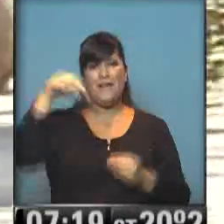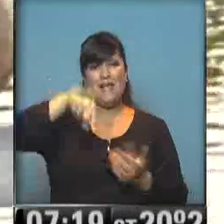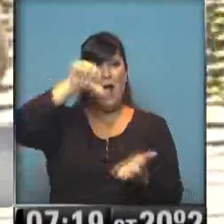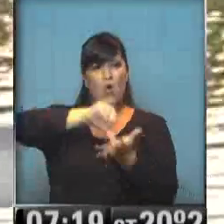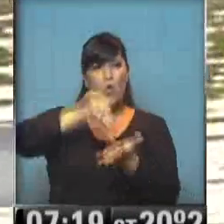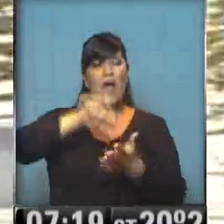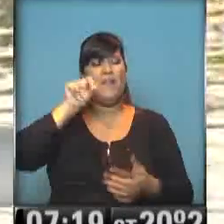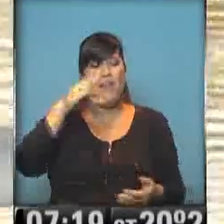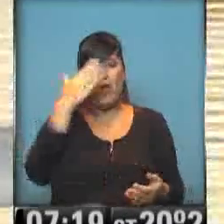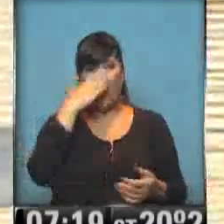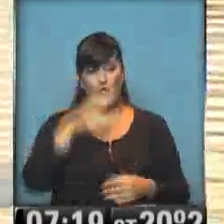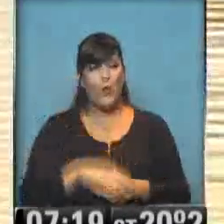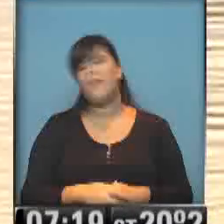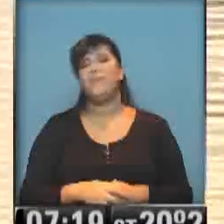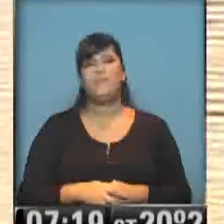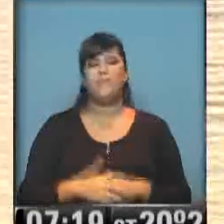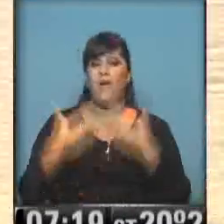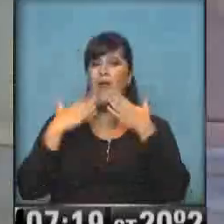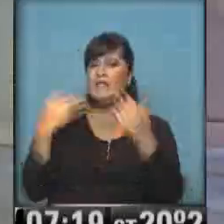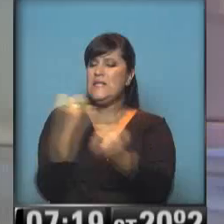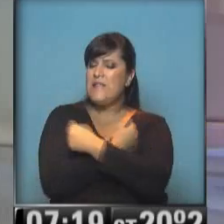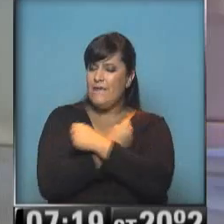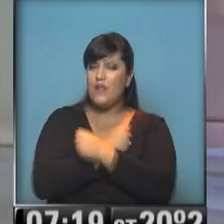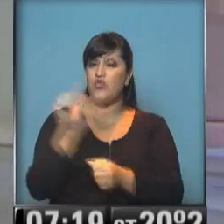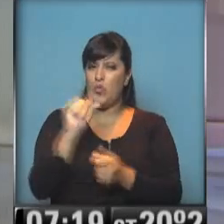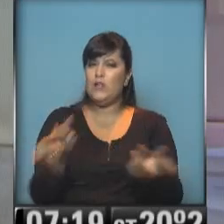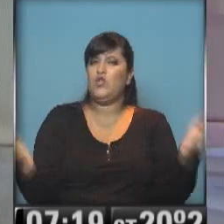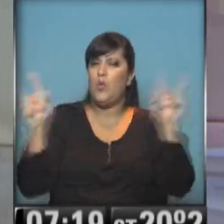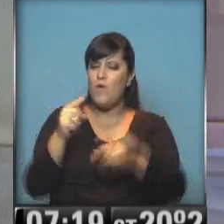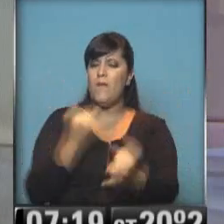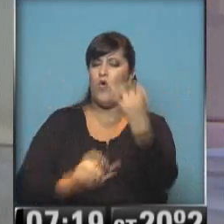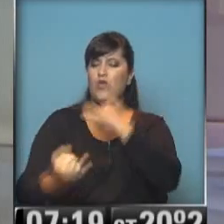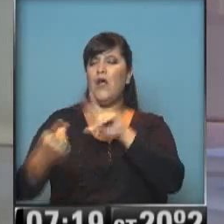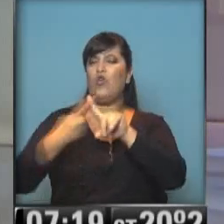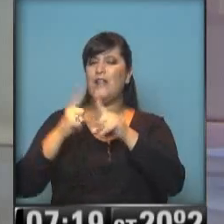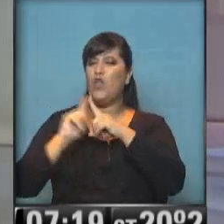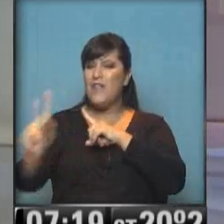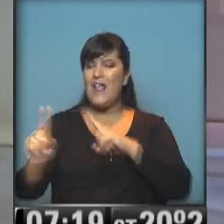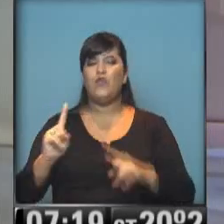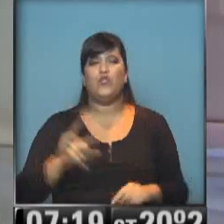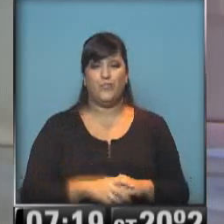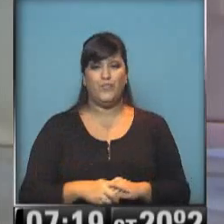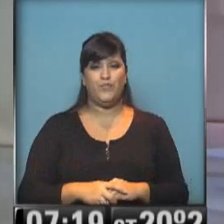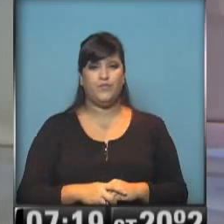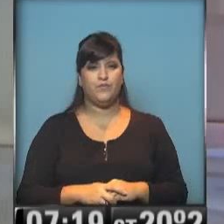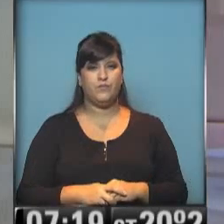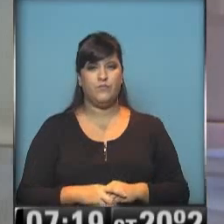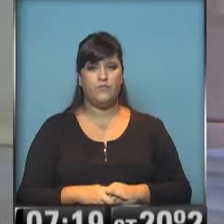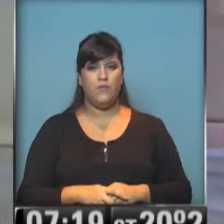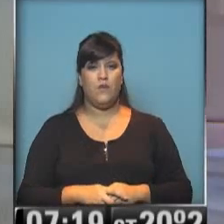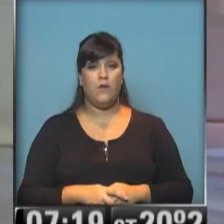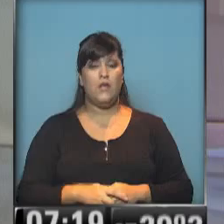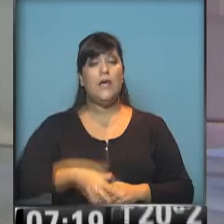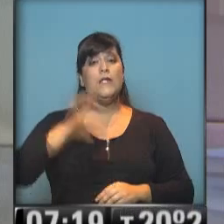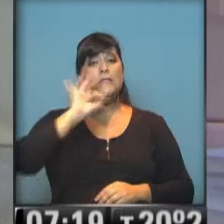localidad cordobesa. Gracias, Félix, un abrazo, por supuesto. Vamos a volver con nuevos reportes y contactos en vivo con todos los enviados a las zonas afectadas. Bueno, es bueno